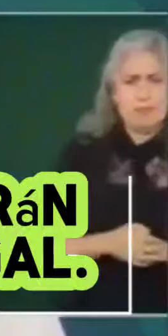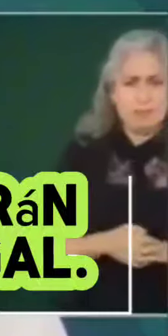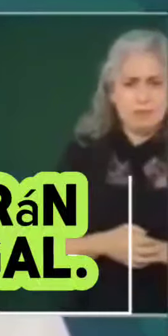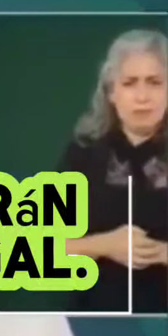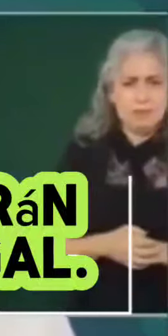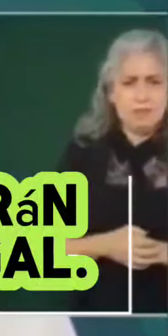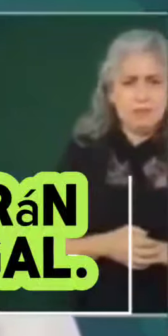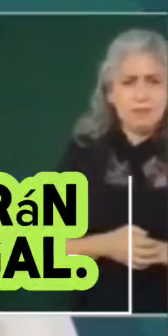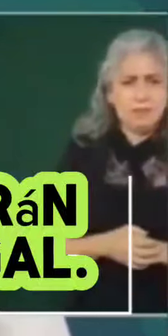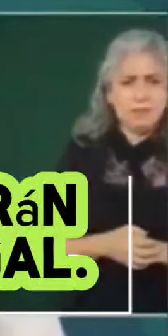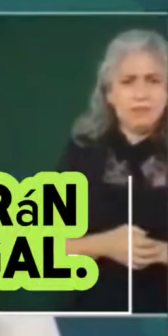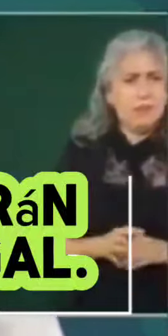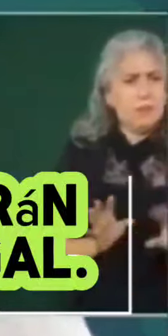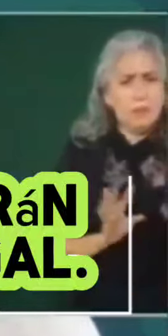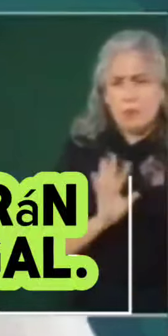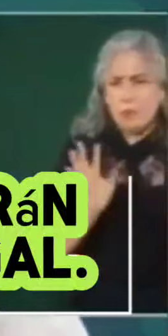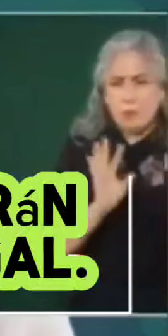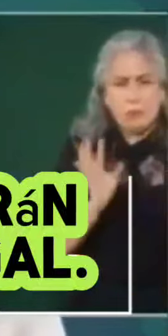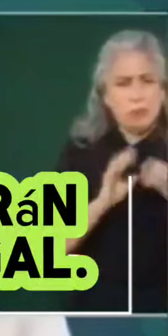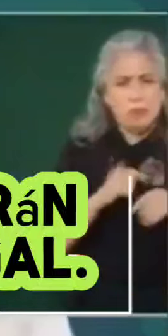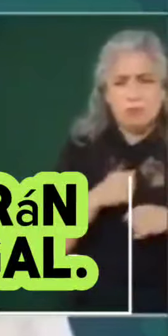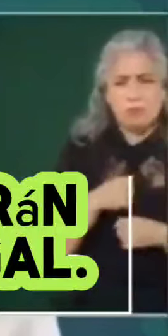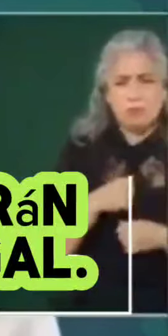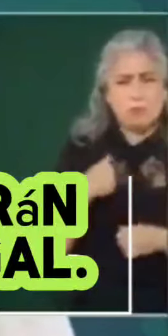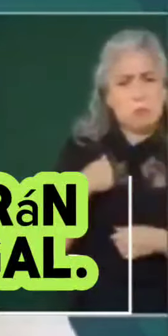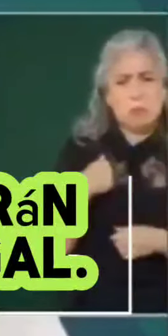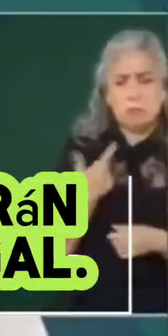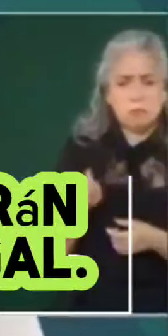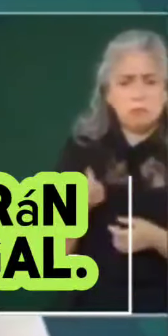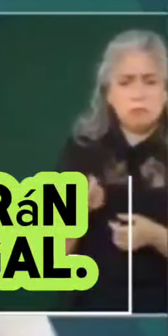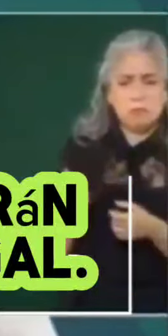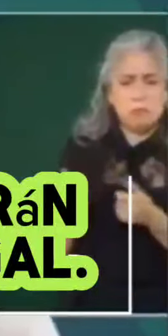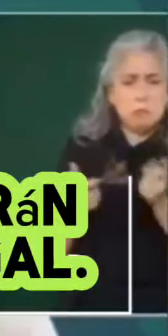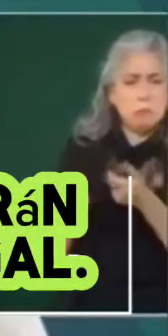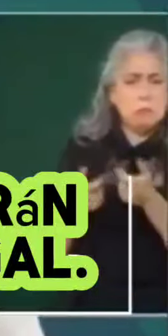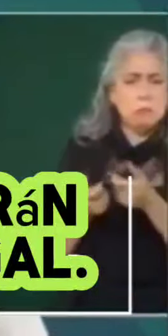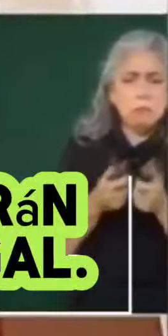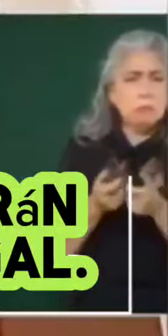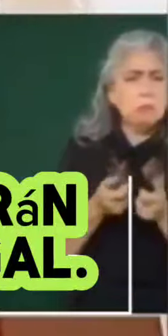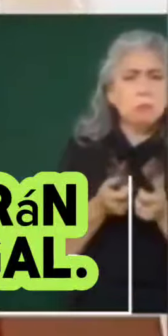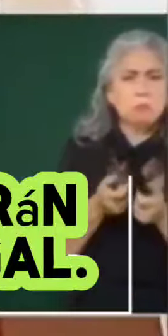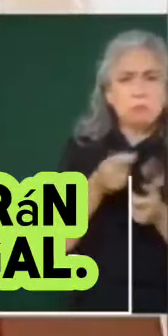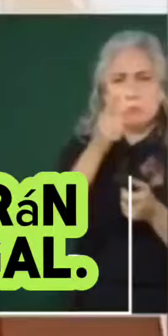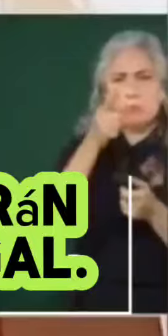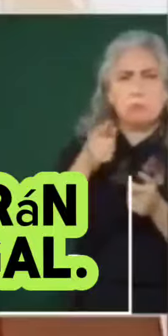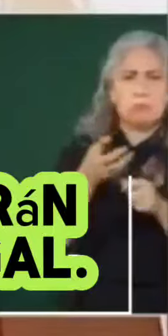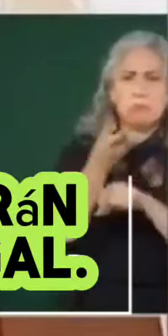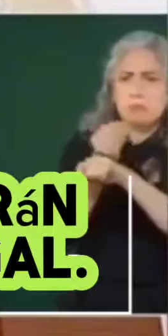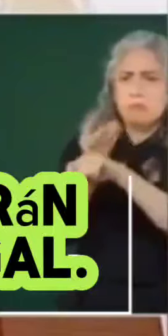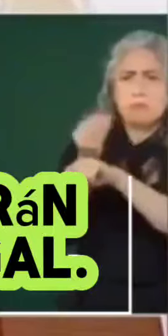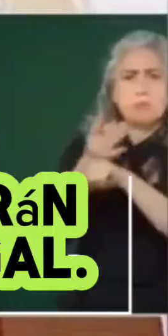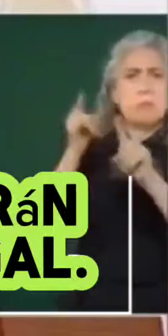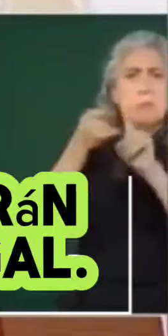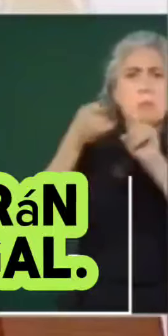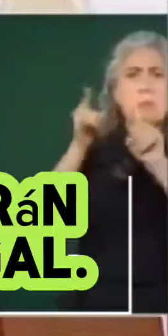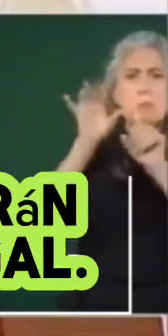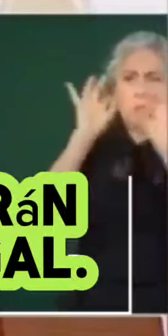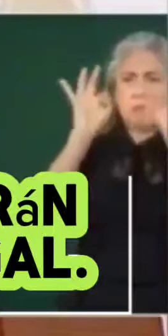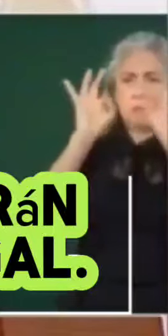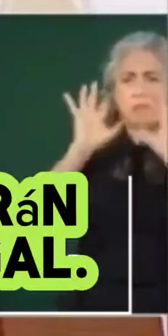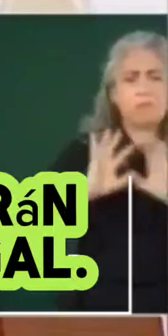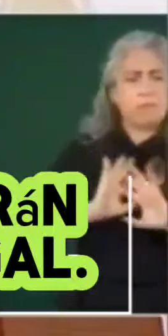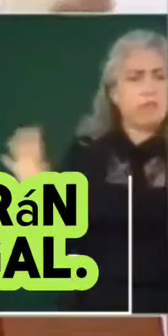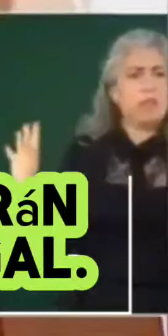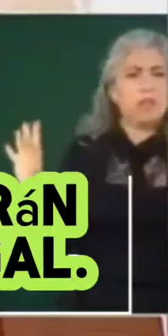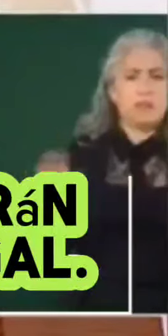No. Nosotros vamos a arreglar la puerta, cooperamos entre todos para arreglar